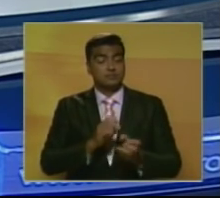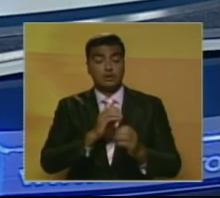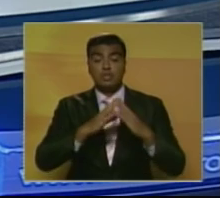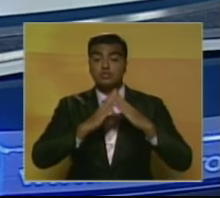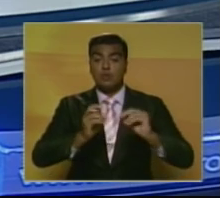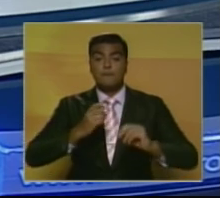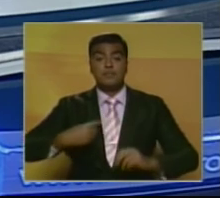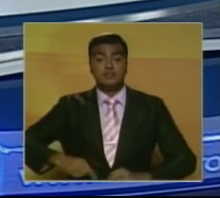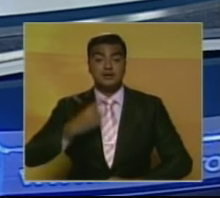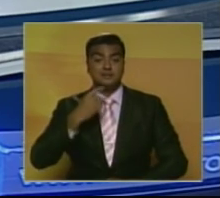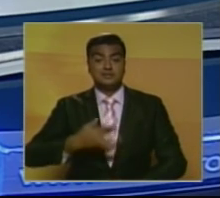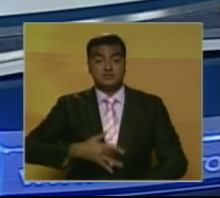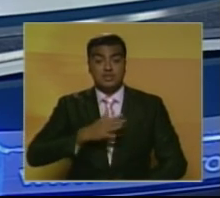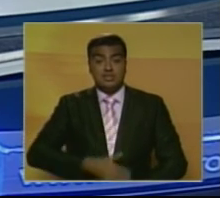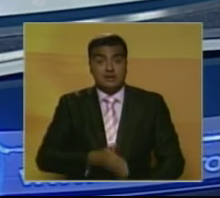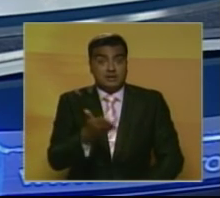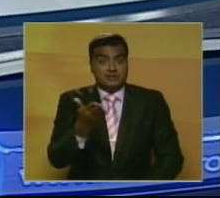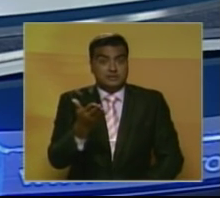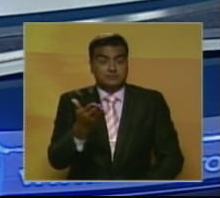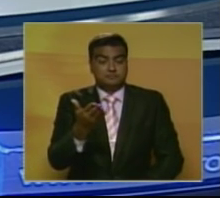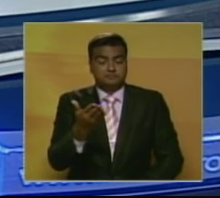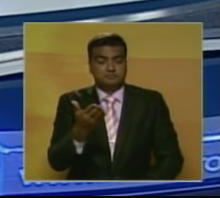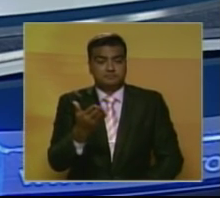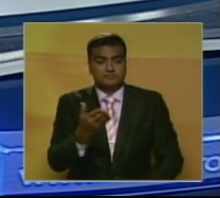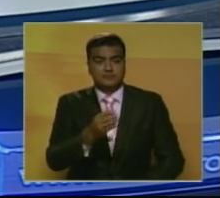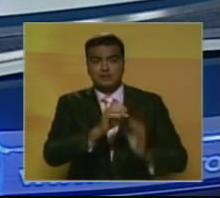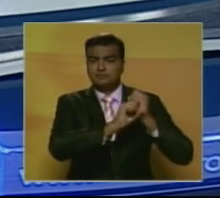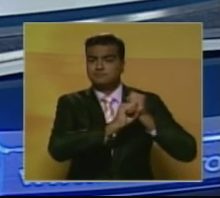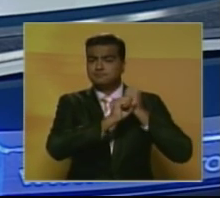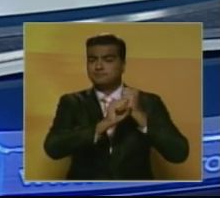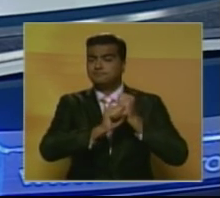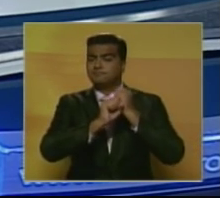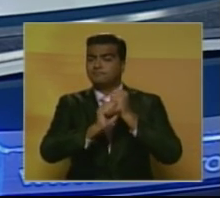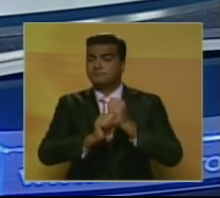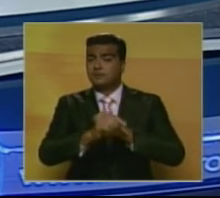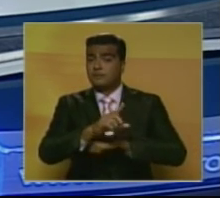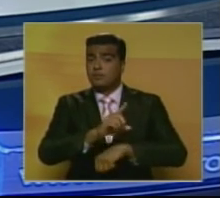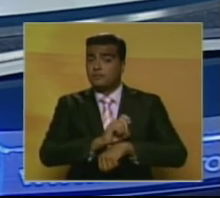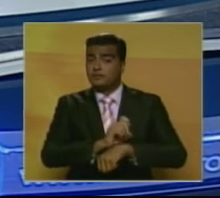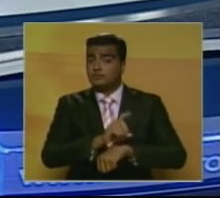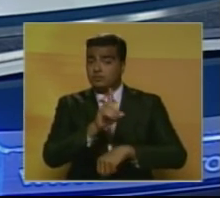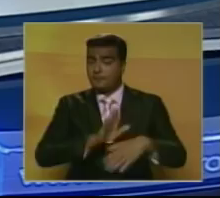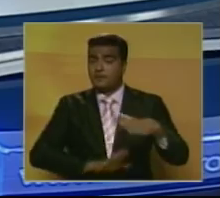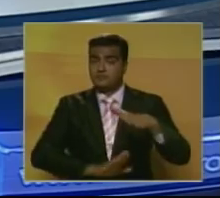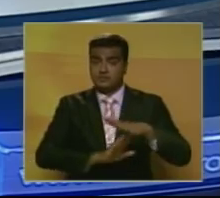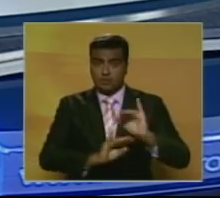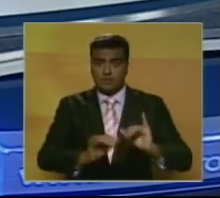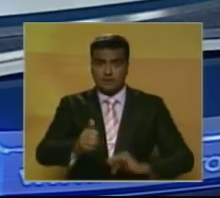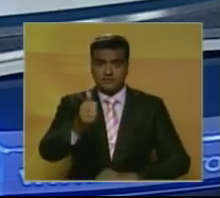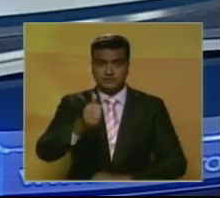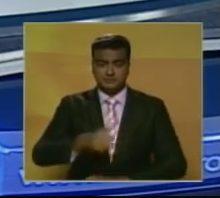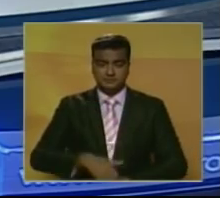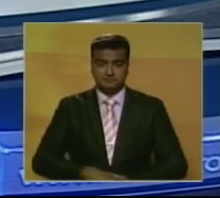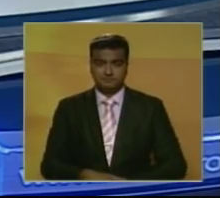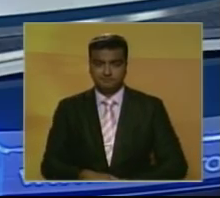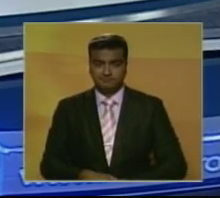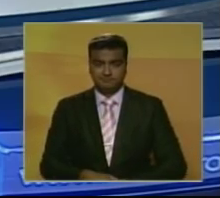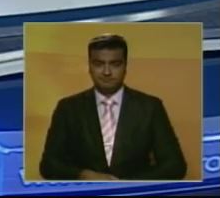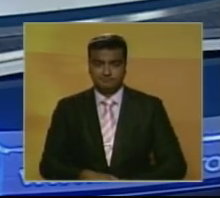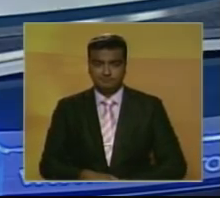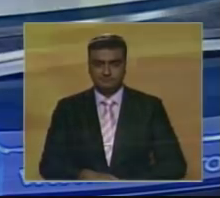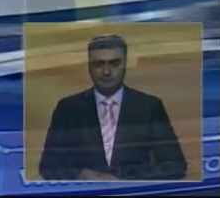vamos a tener la sensación de estar allí en la procesión de la Divina Pastora. Así es momento de realizar una nueva pausa, pero al regreso, más